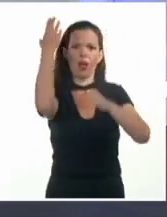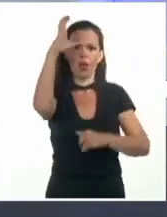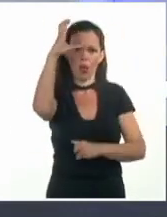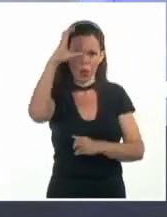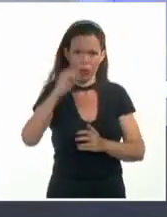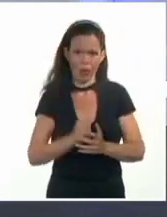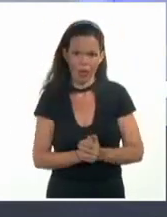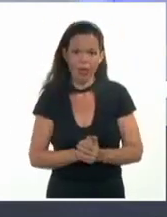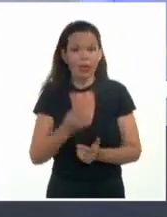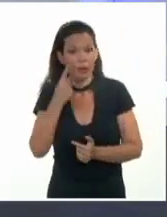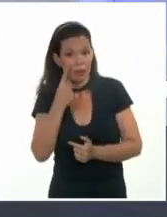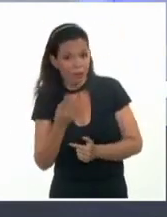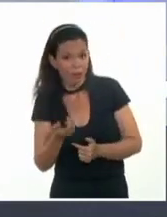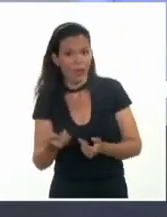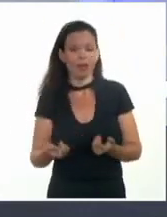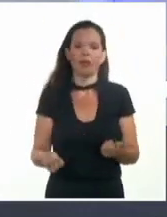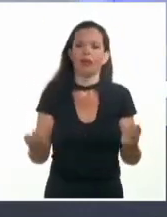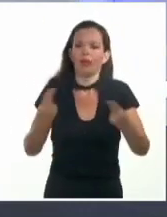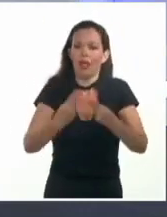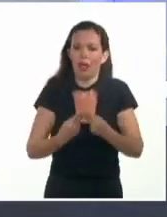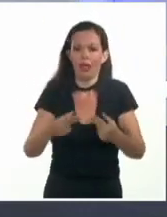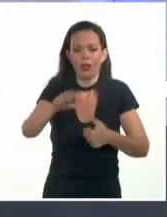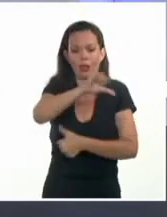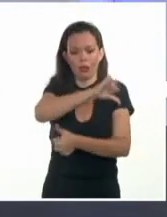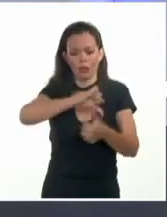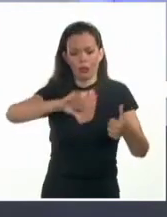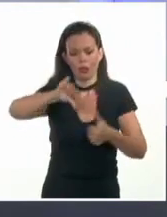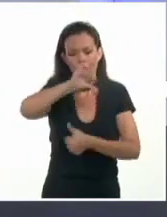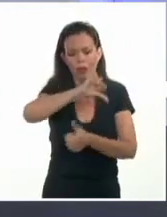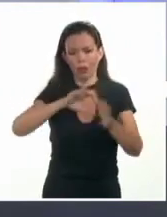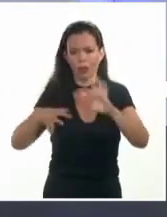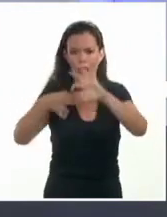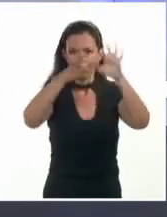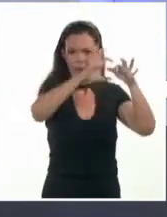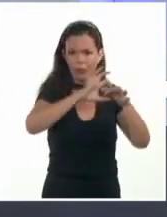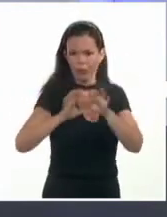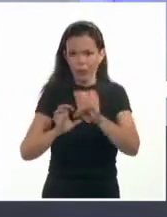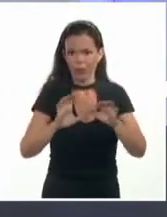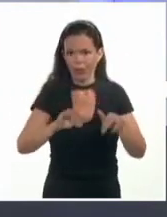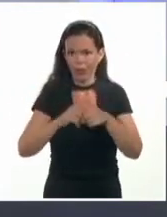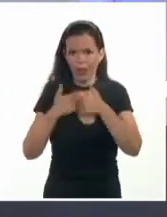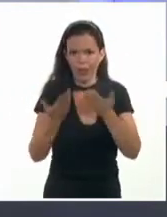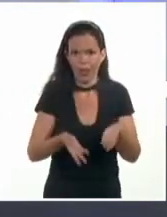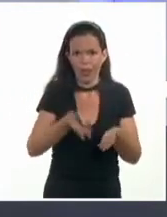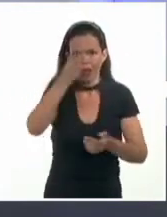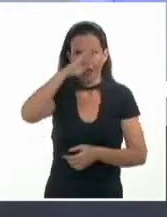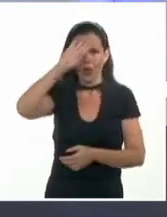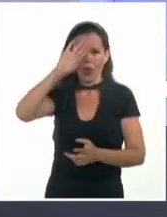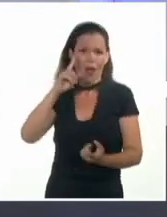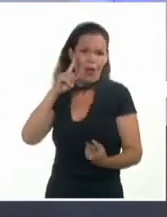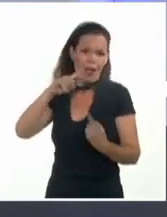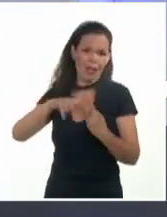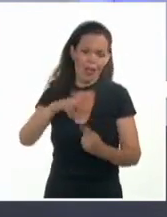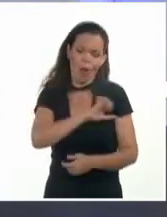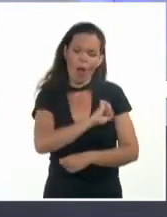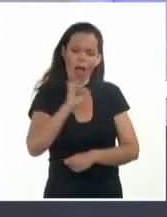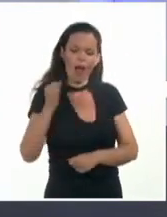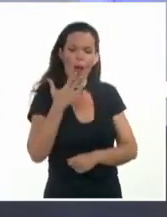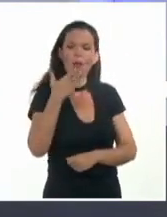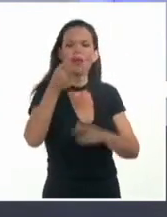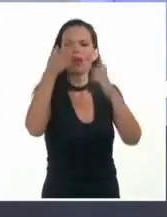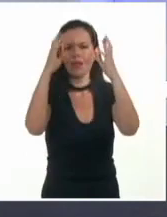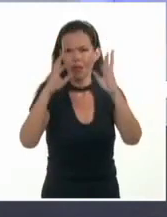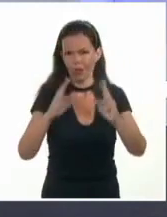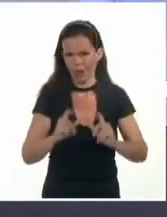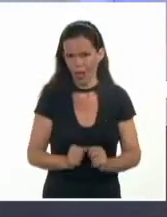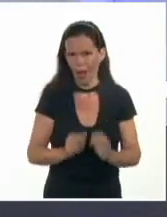unos Juegos Centroamericanos y del Caribe donde nuestra delegación precisamente está deseosa de conseguir grandes resultados, precisamente en